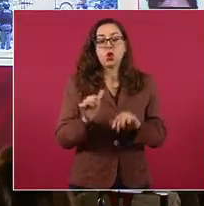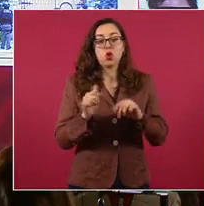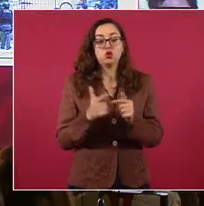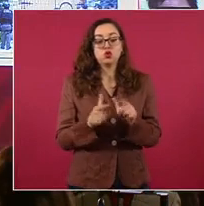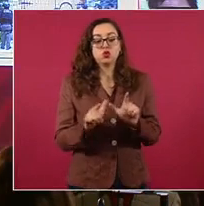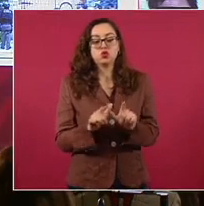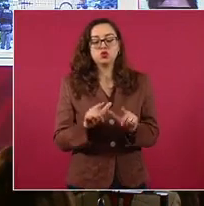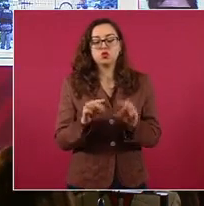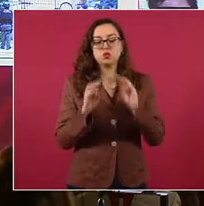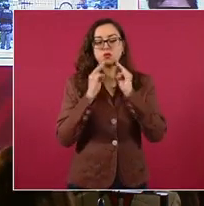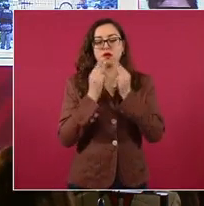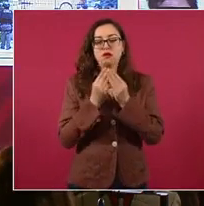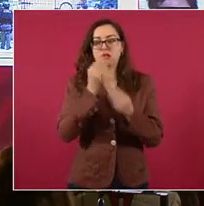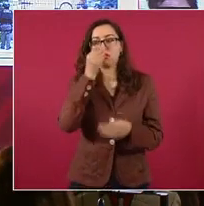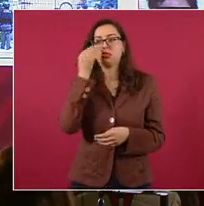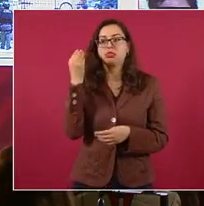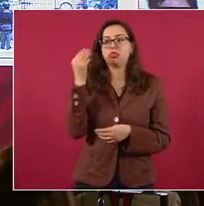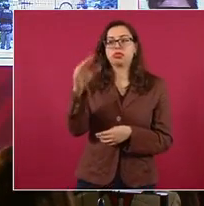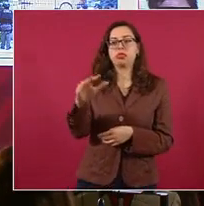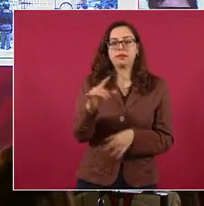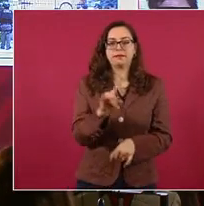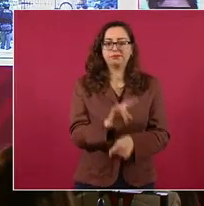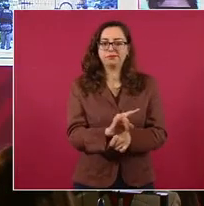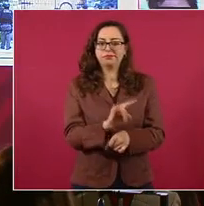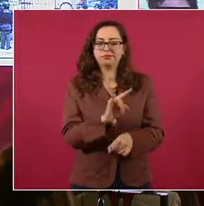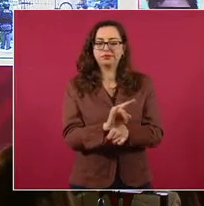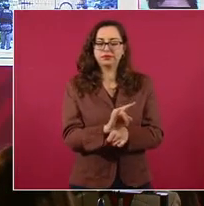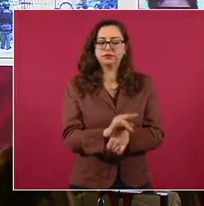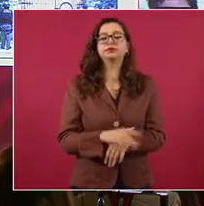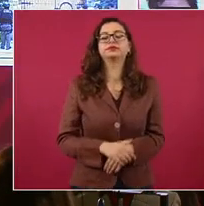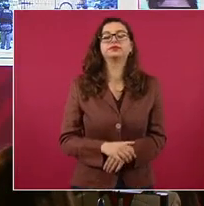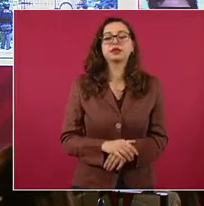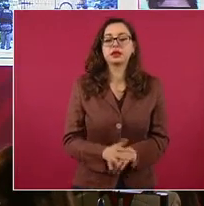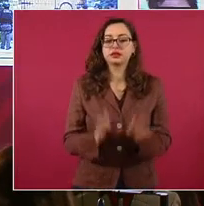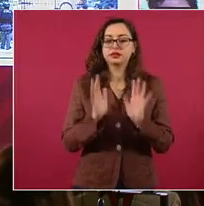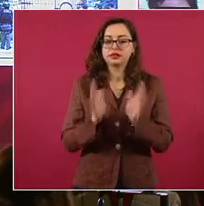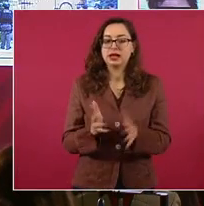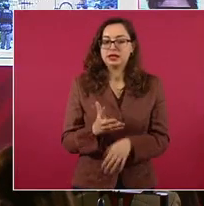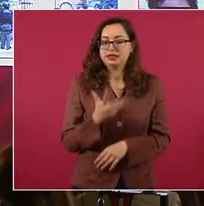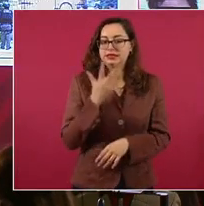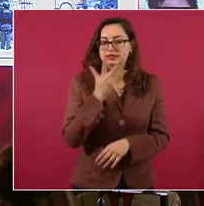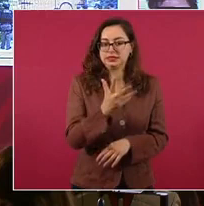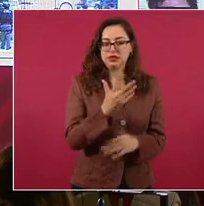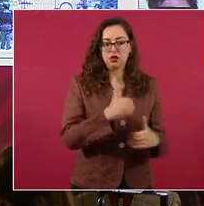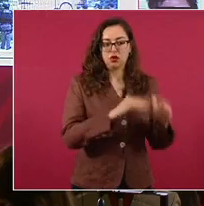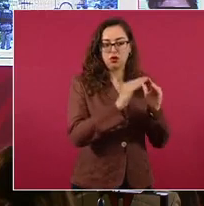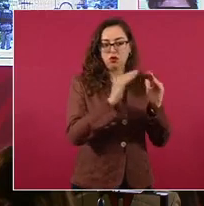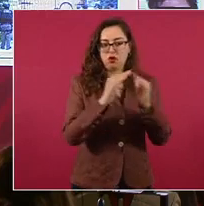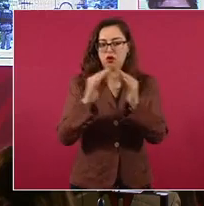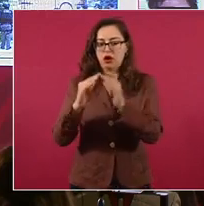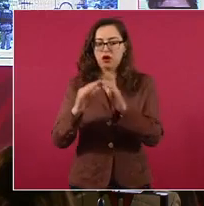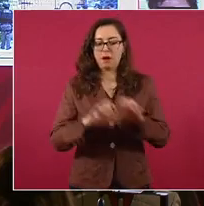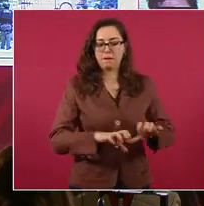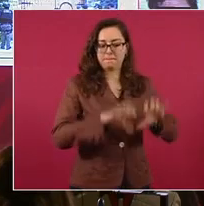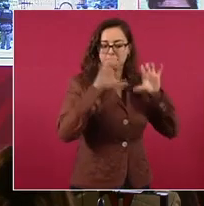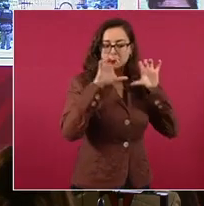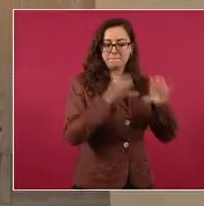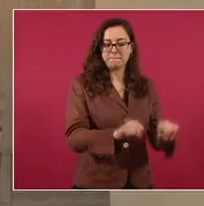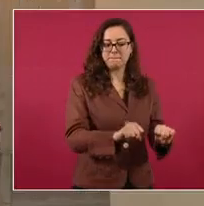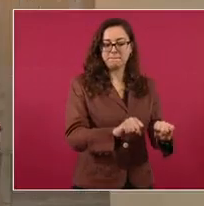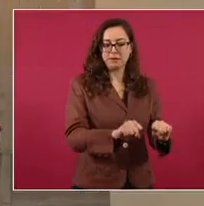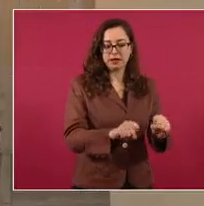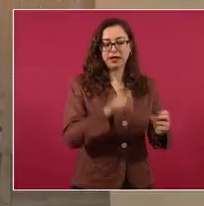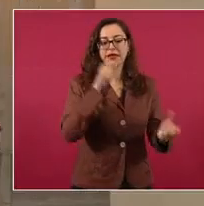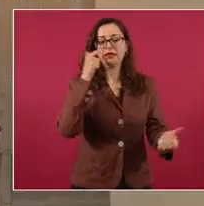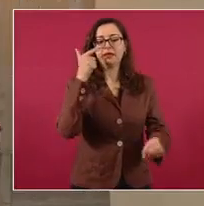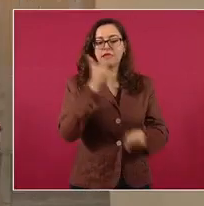delictivo. Se revisaron y aseguraron 5 inmuebles, se rescató sustancias de